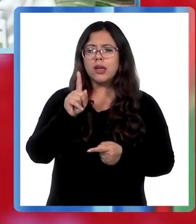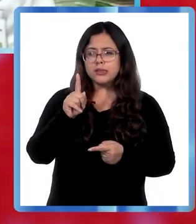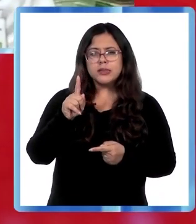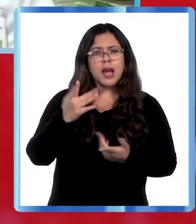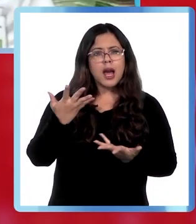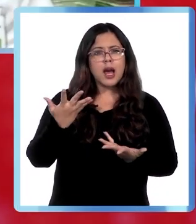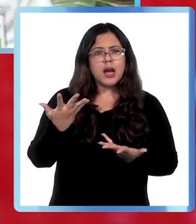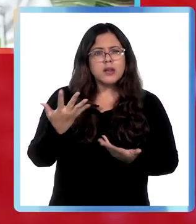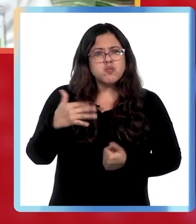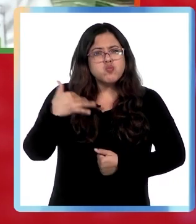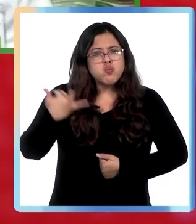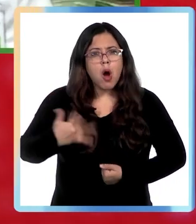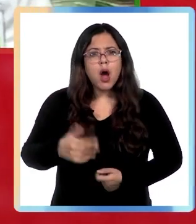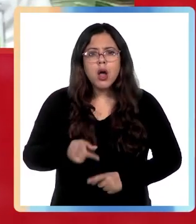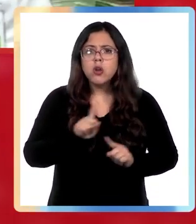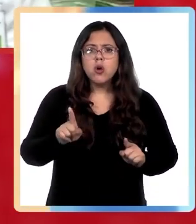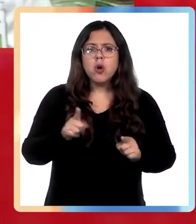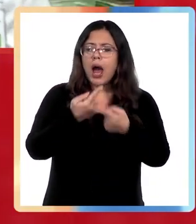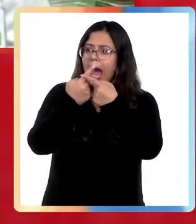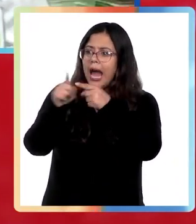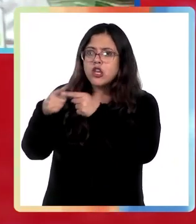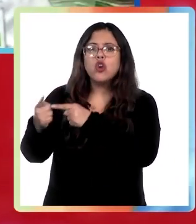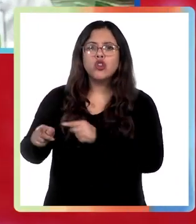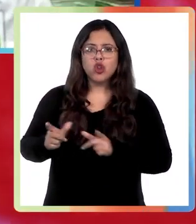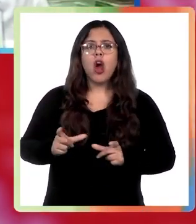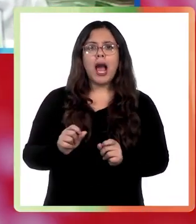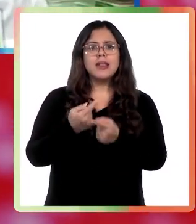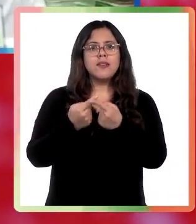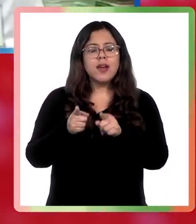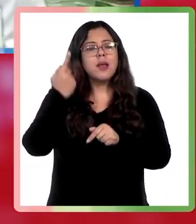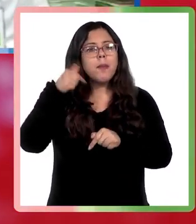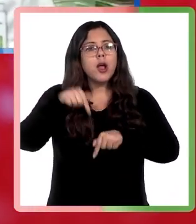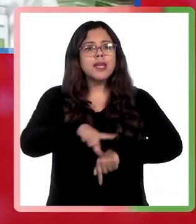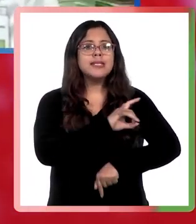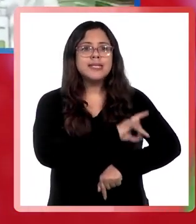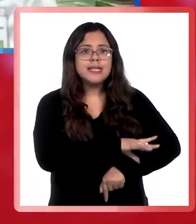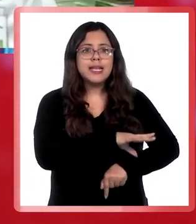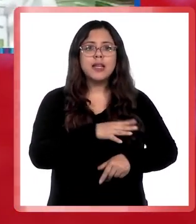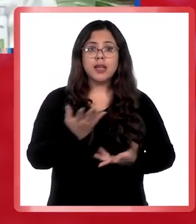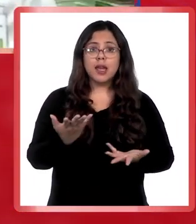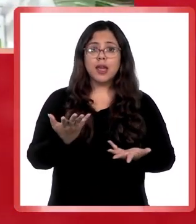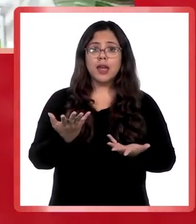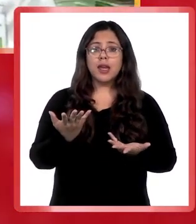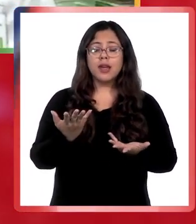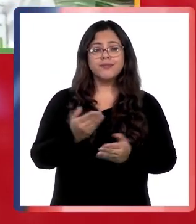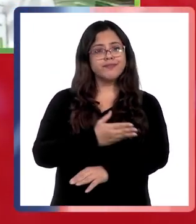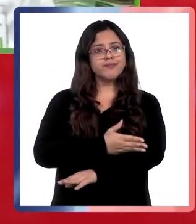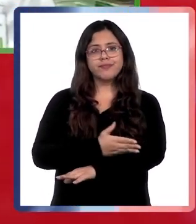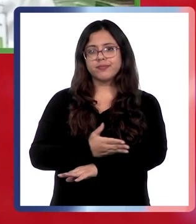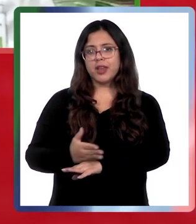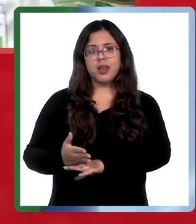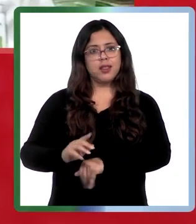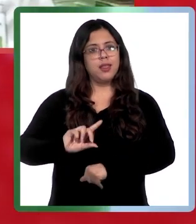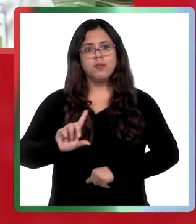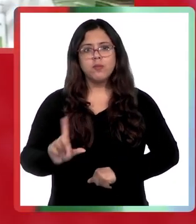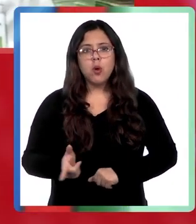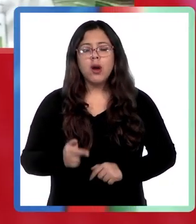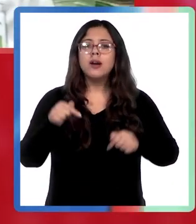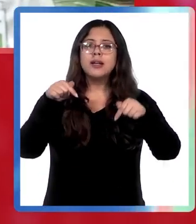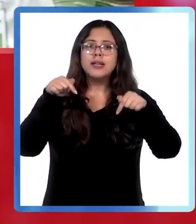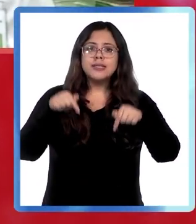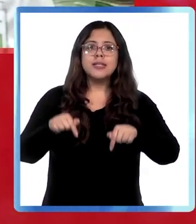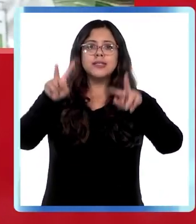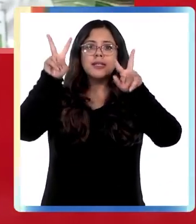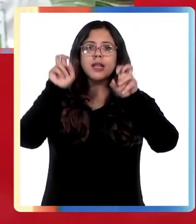el mundo. En el mundo hay otros que están antes, pero en Chile estamos llegando tarde. Y un poco eso